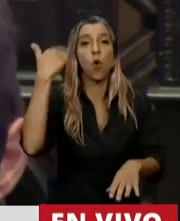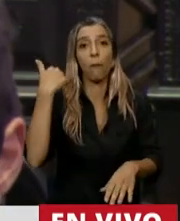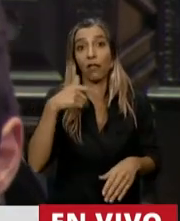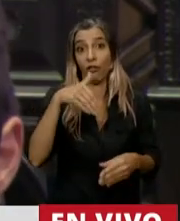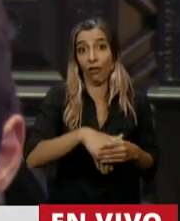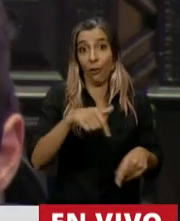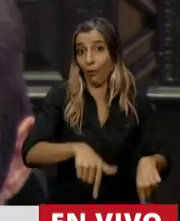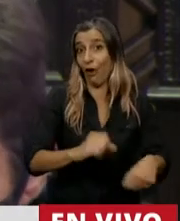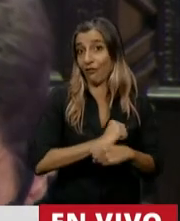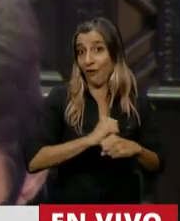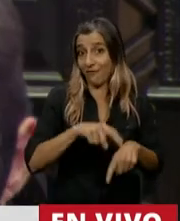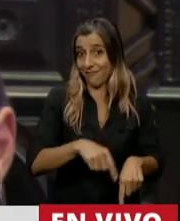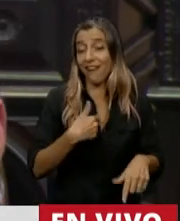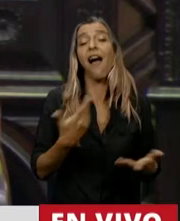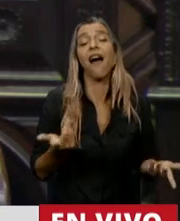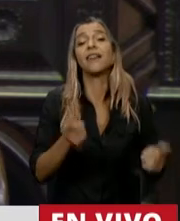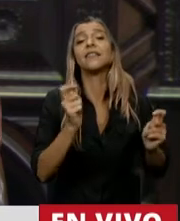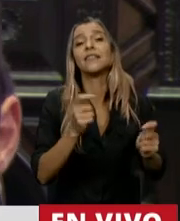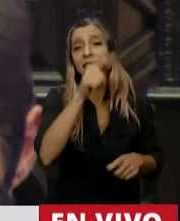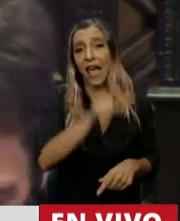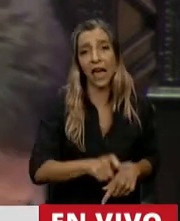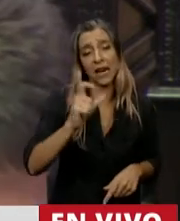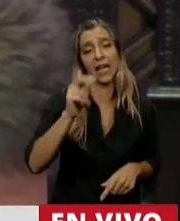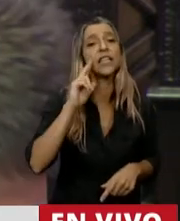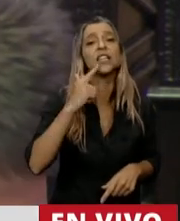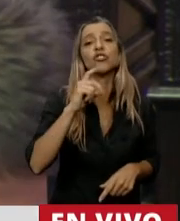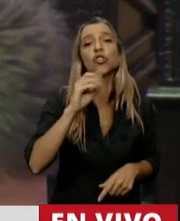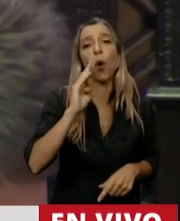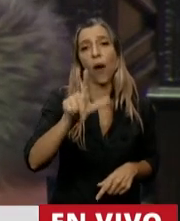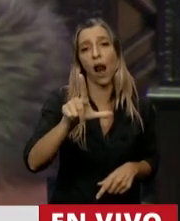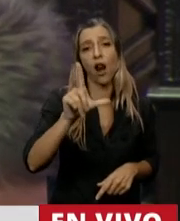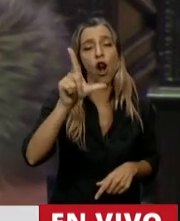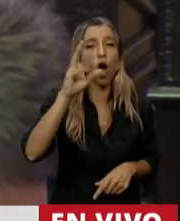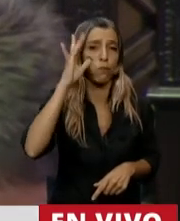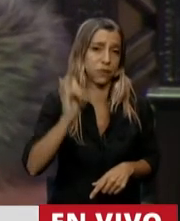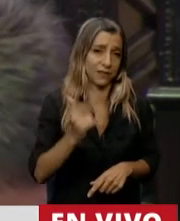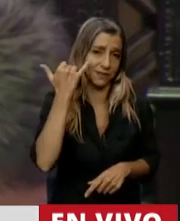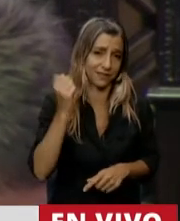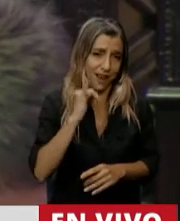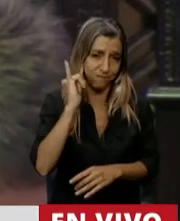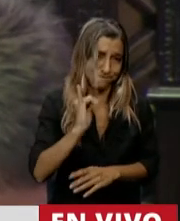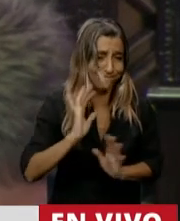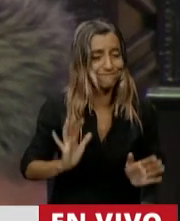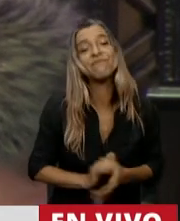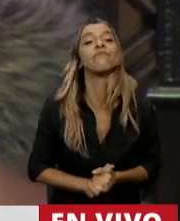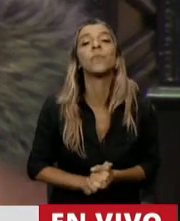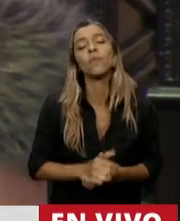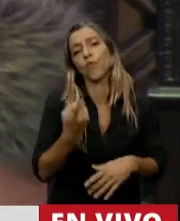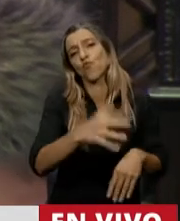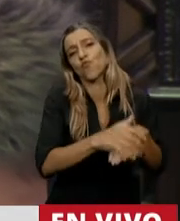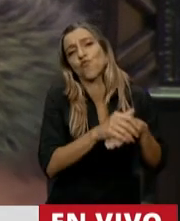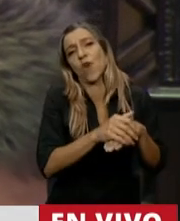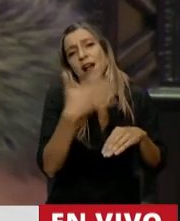poco tiempo en este Congreso fue ni más ni menos que Cristóbal López. Muy amigo de muchos aquí,